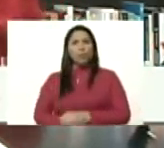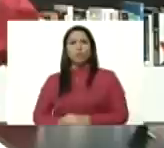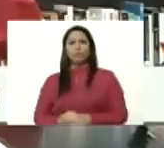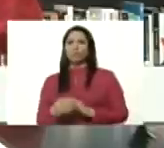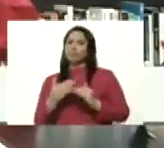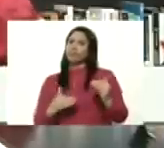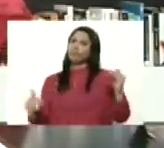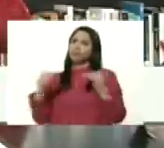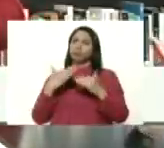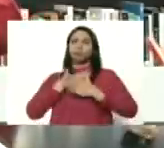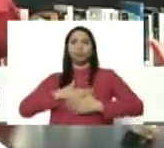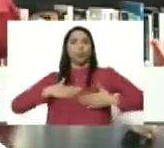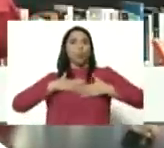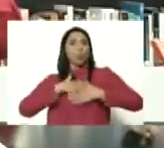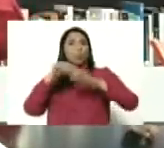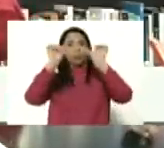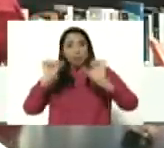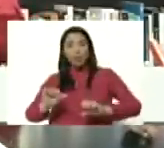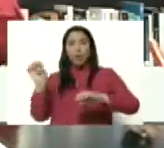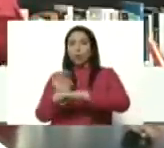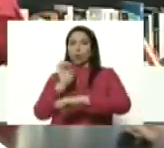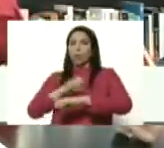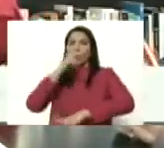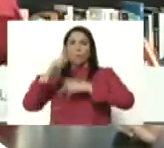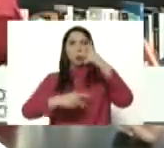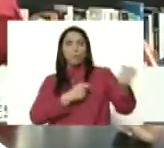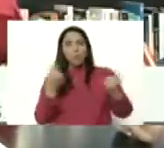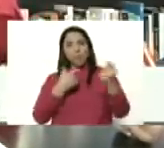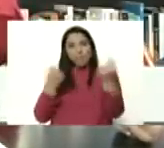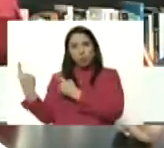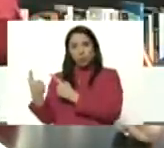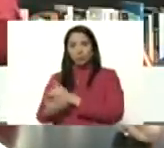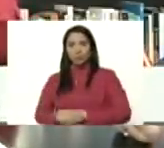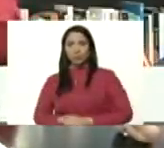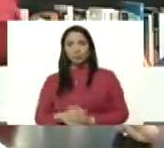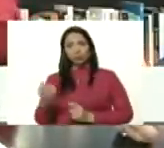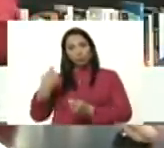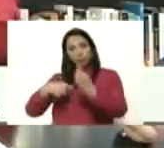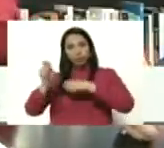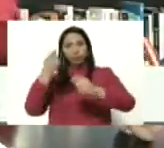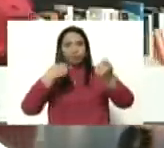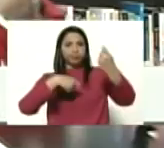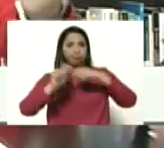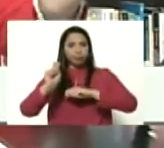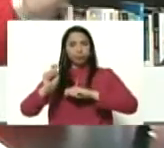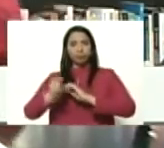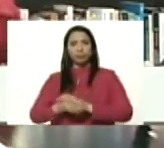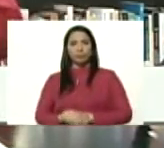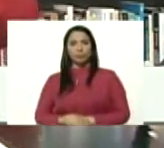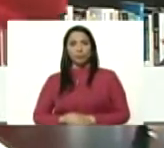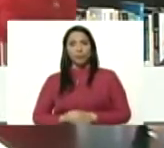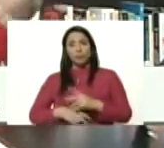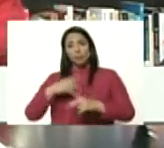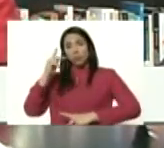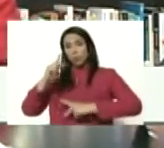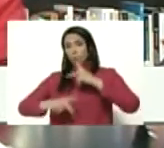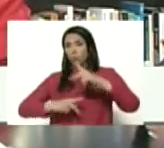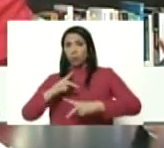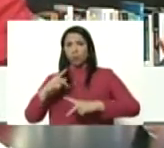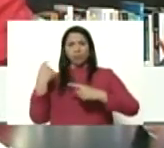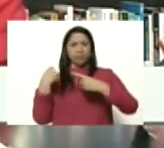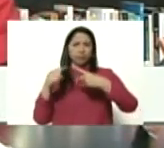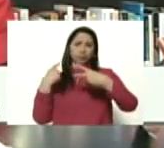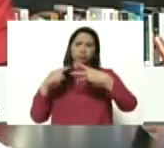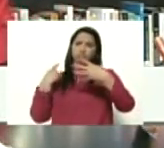sano sistema económico de producción, distribución, comercialización de los productos, de todos los